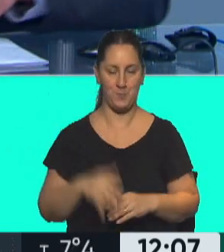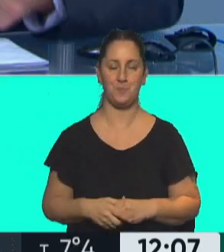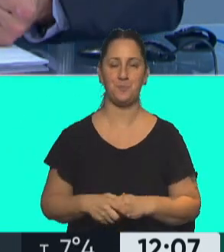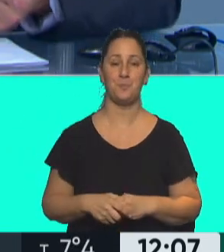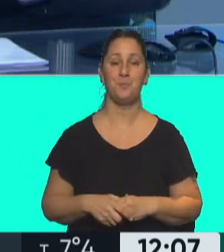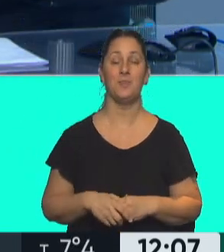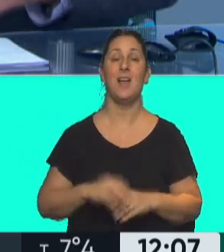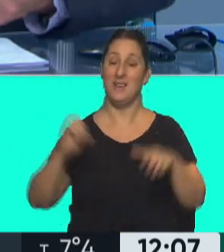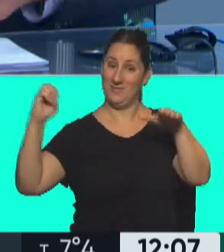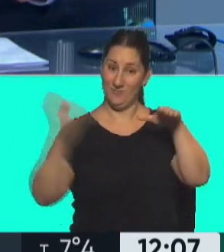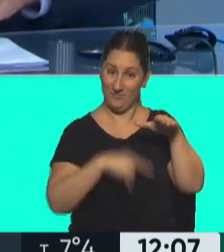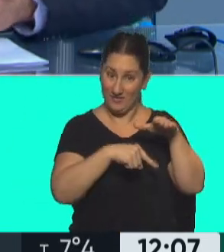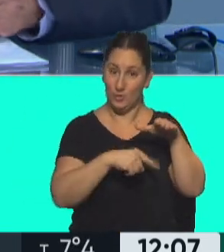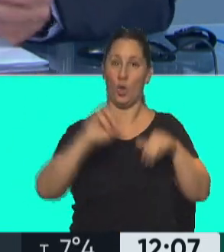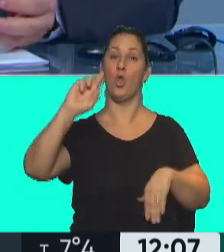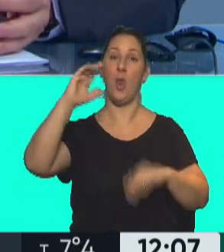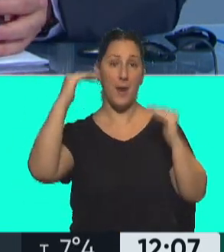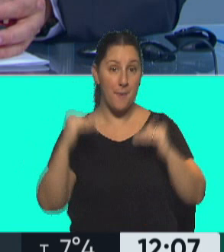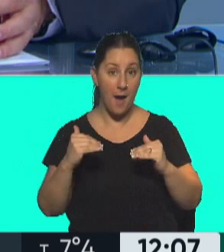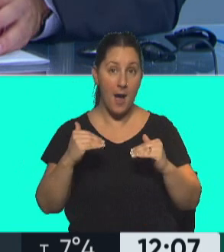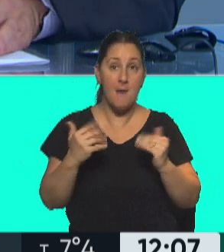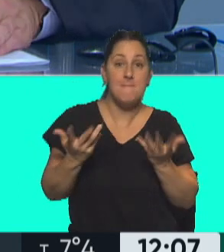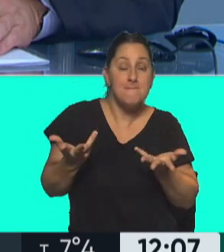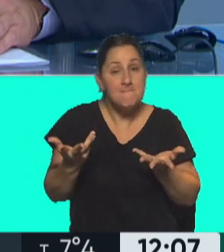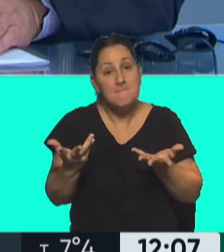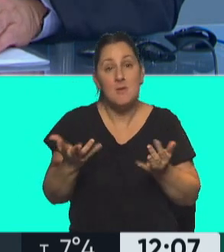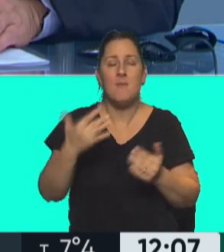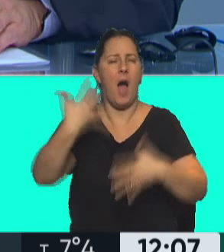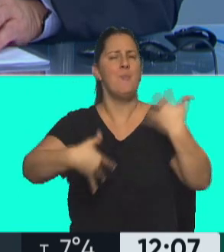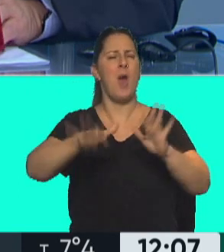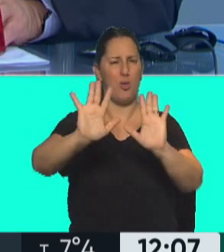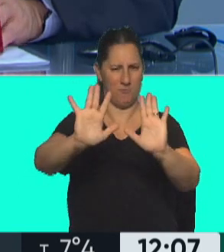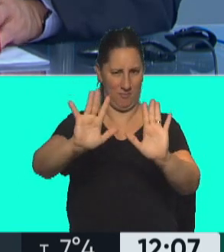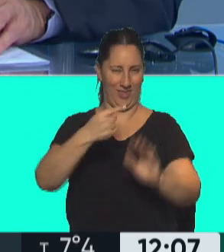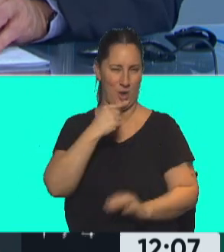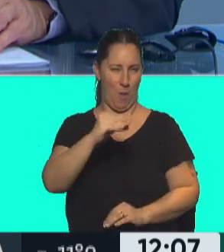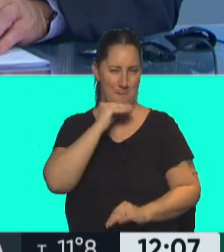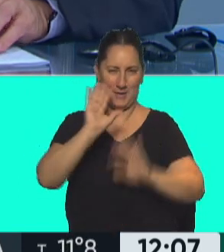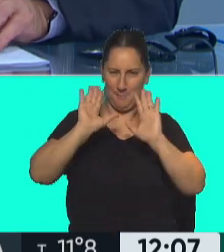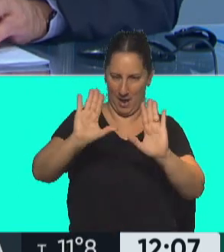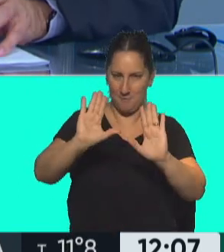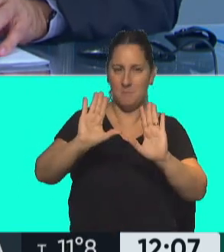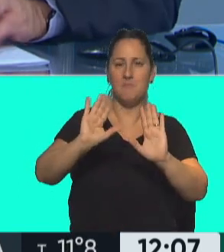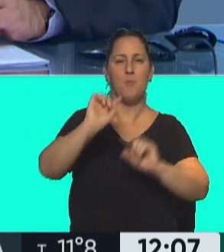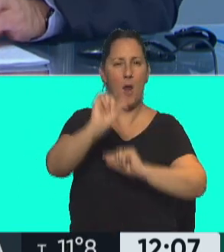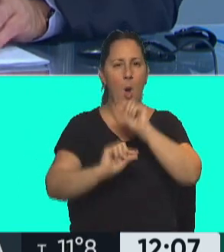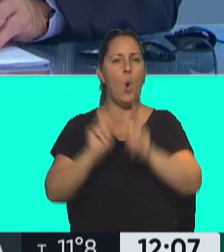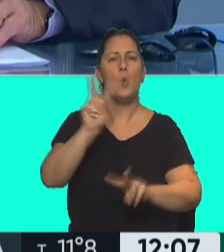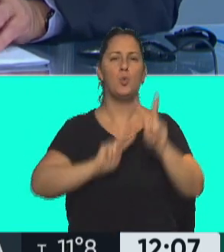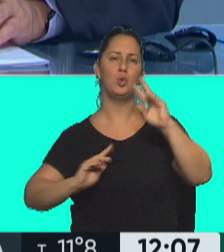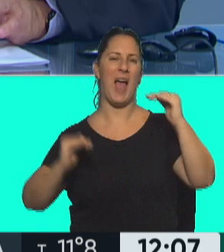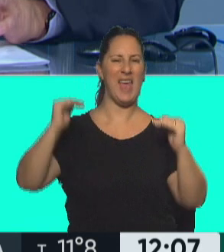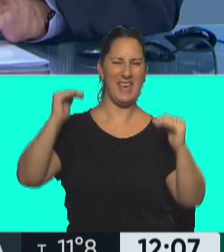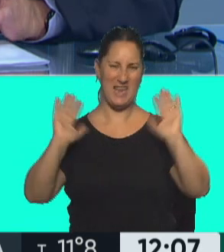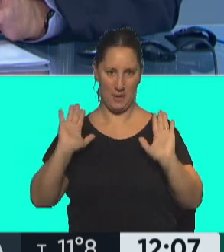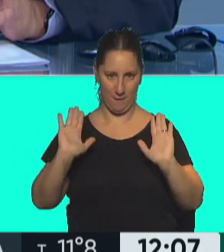Esto va a provocar una baja en el dólar. Bueno, por lo pronto dijo, no nos apuremos, pero sí vamos hacia un equilibrio mayor,